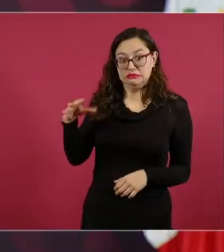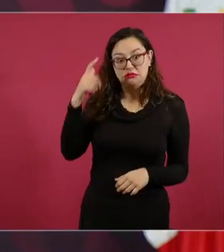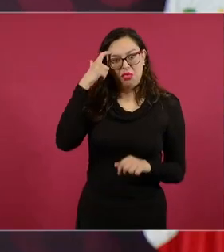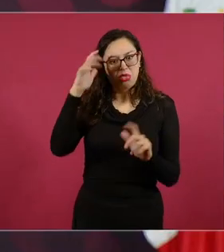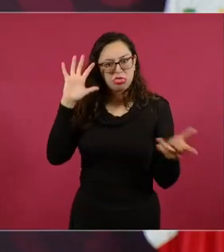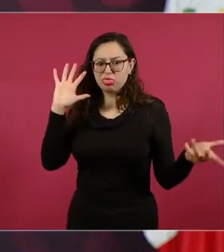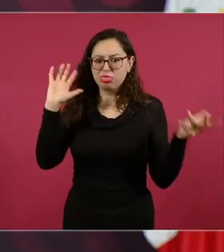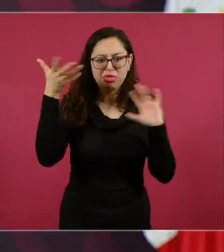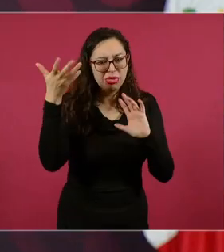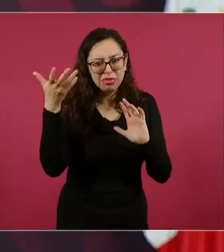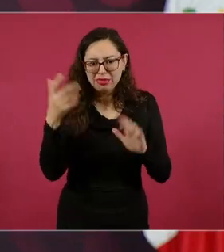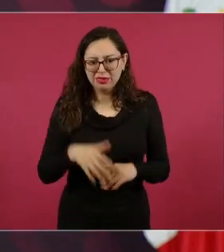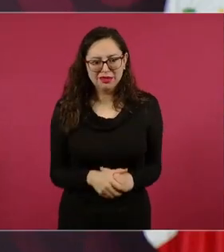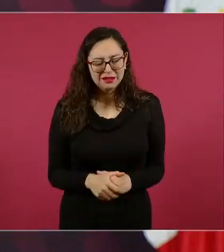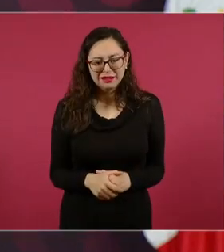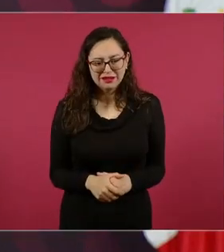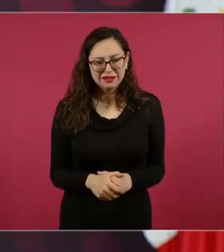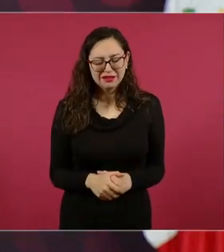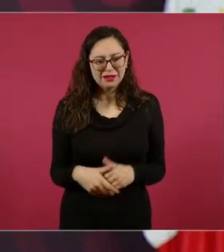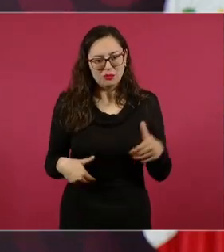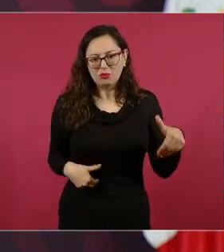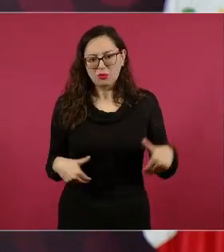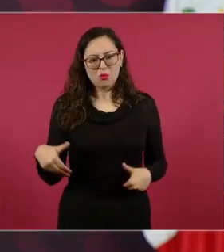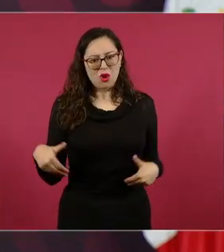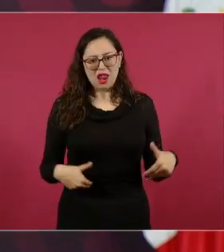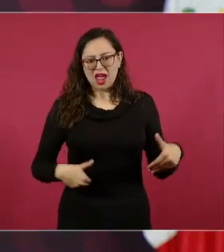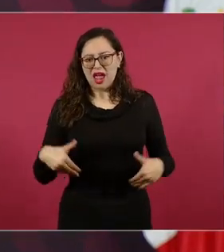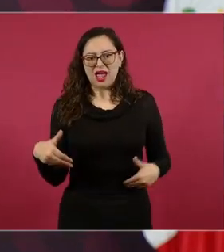desquiciados, molestos,